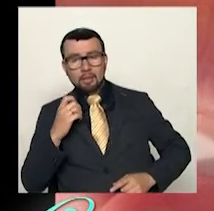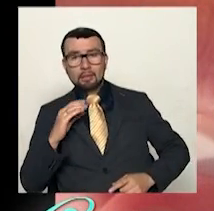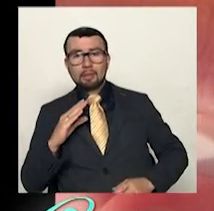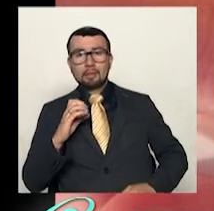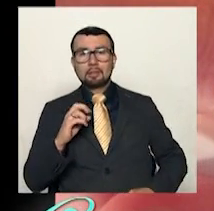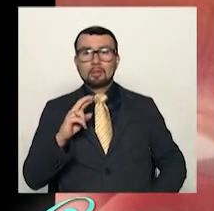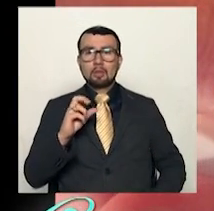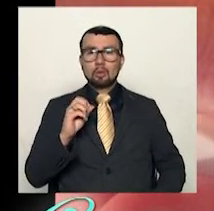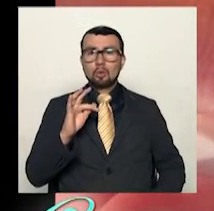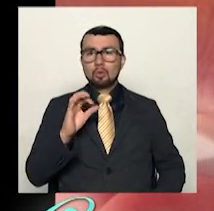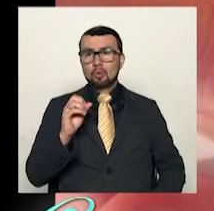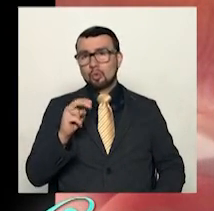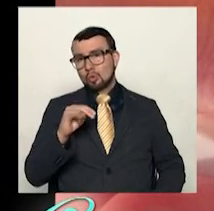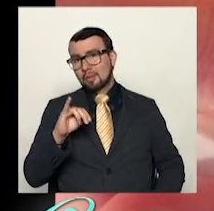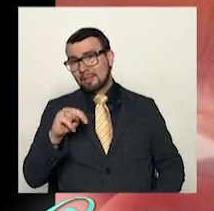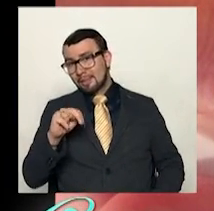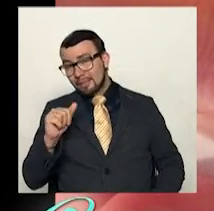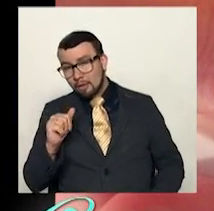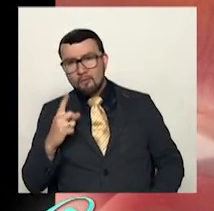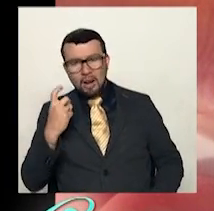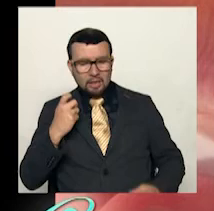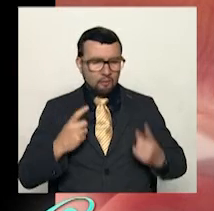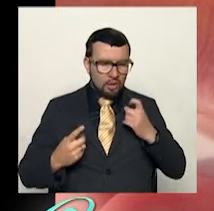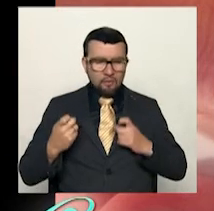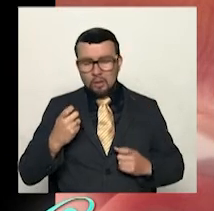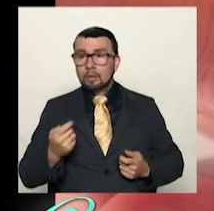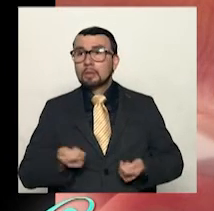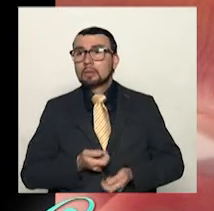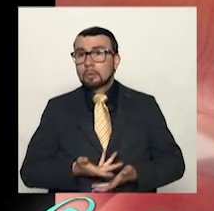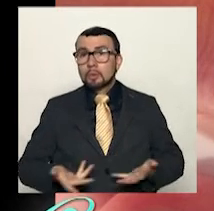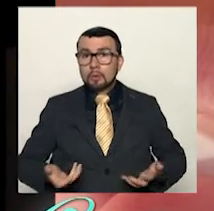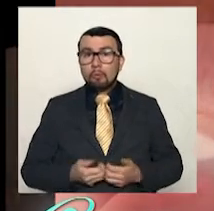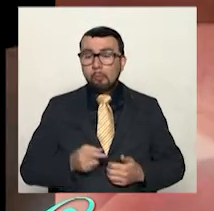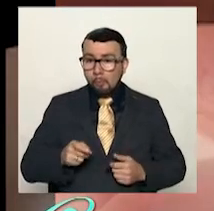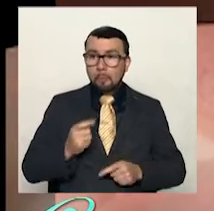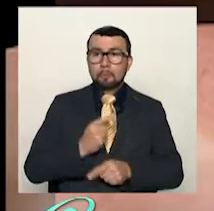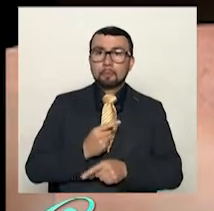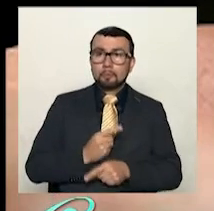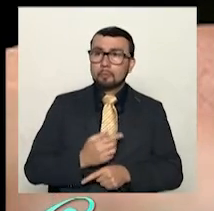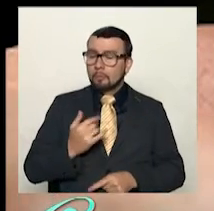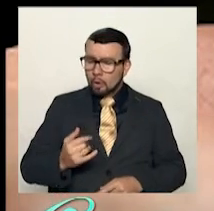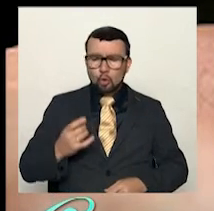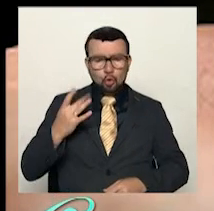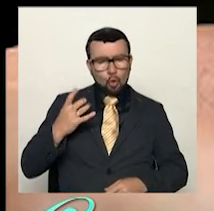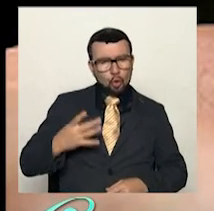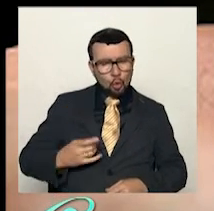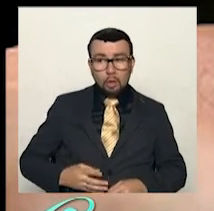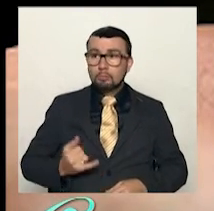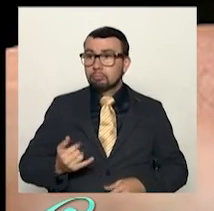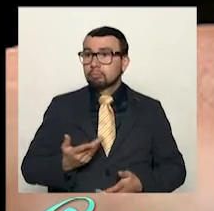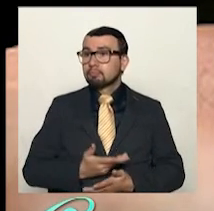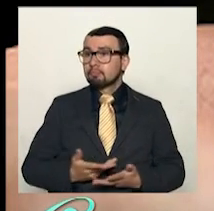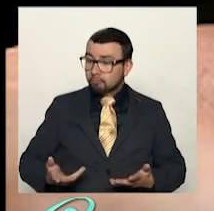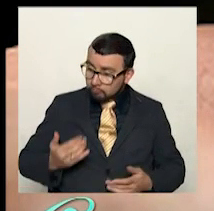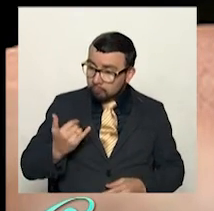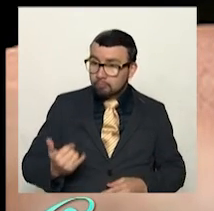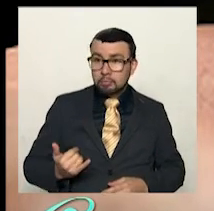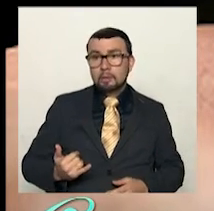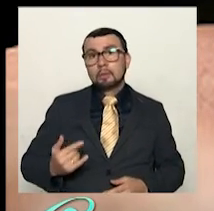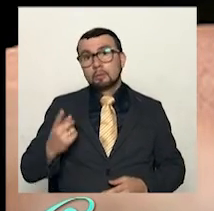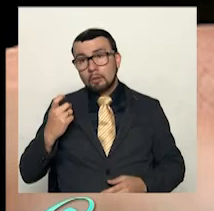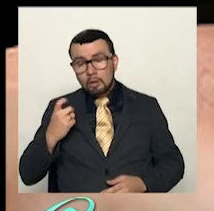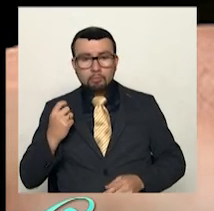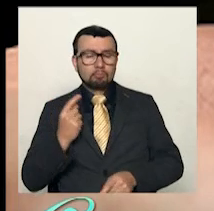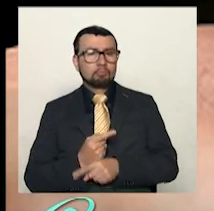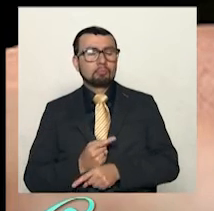o otras hormonas o otras sustancias como el óxido nítrico, por lo cual genera esa inflamación y ese dolor, pero que provienen de un hábito inadecuado de